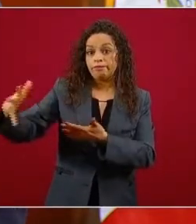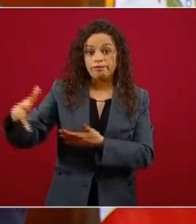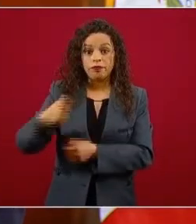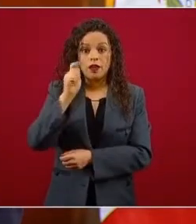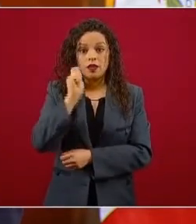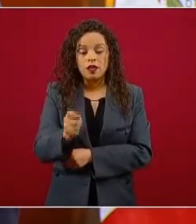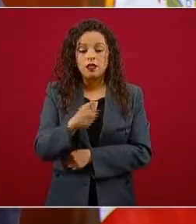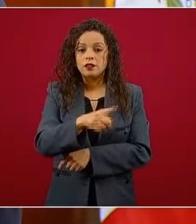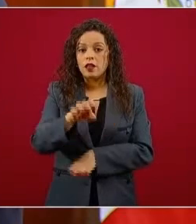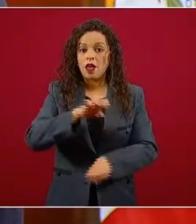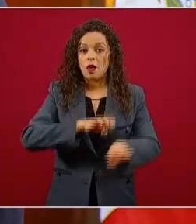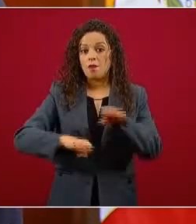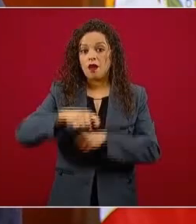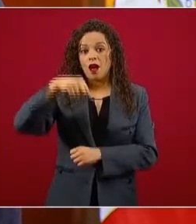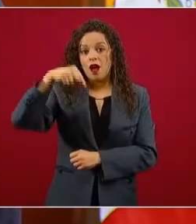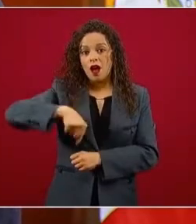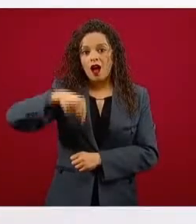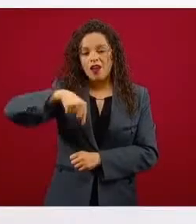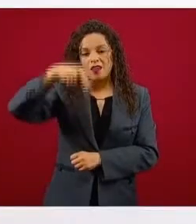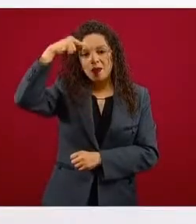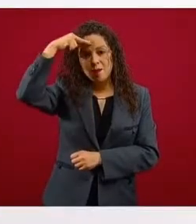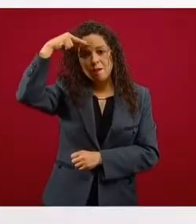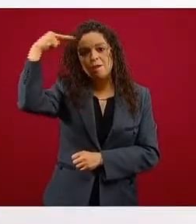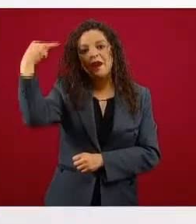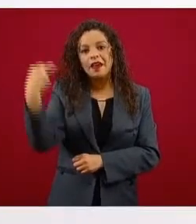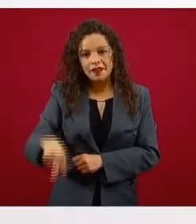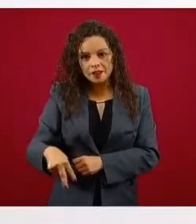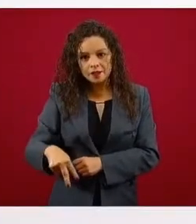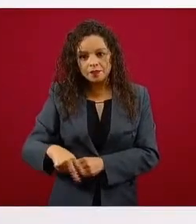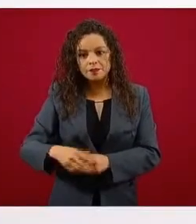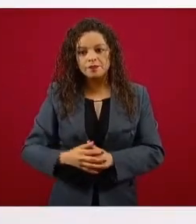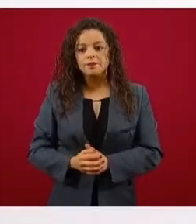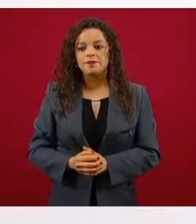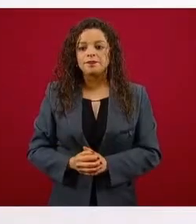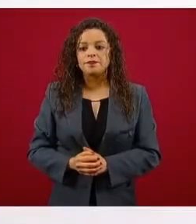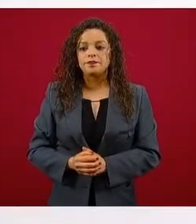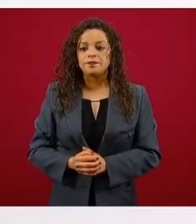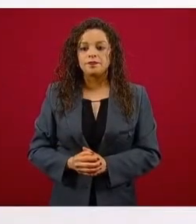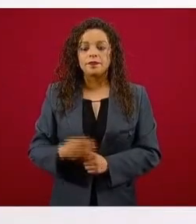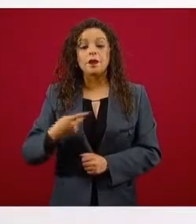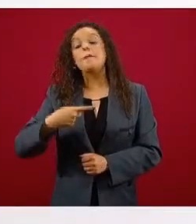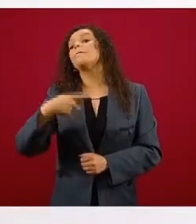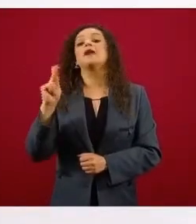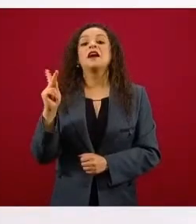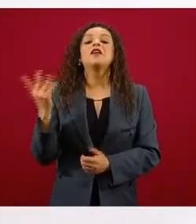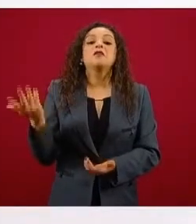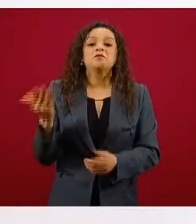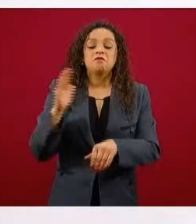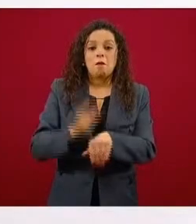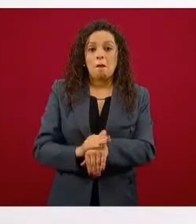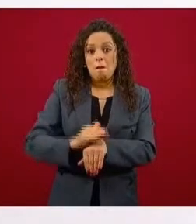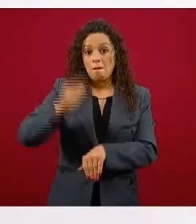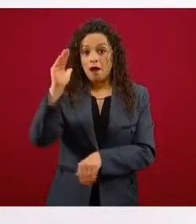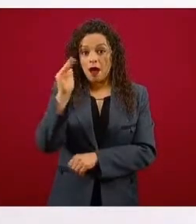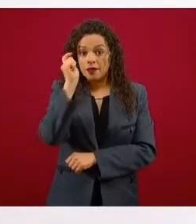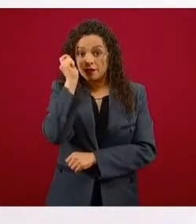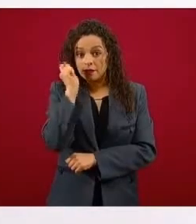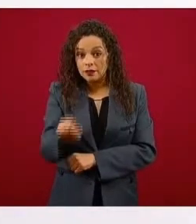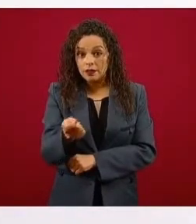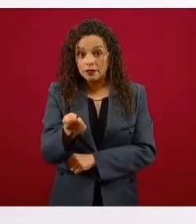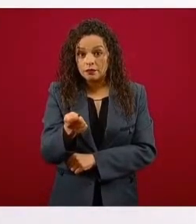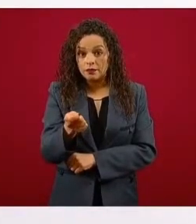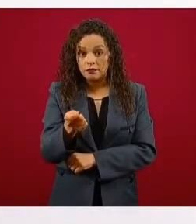empresarios mexicanos. Pero sobre todo, los sectores de mayores